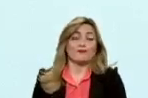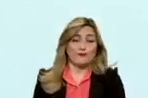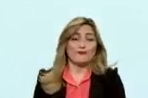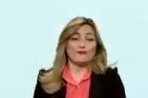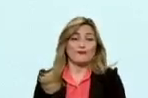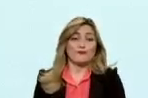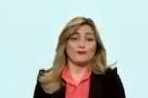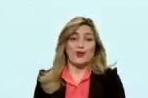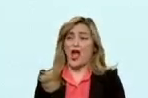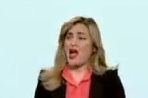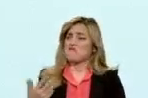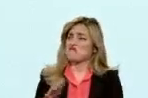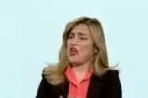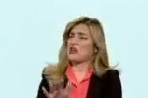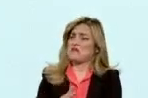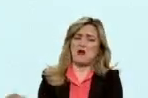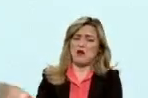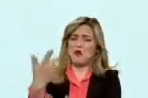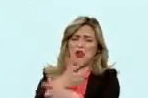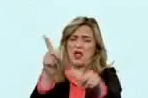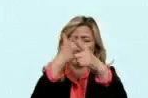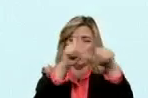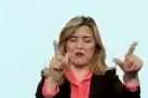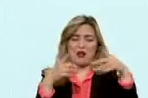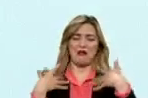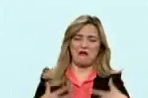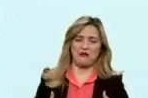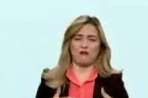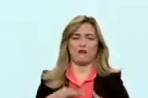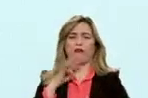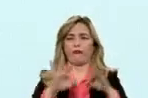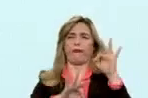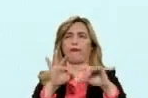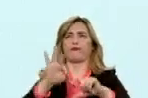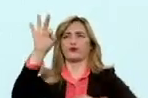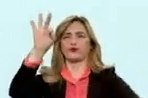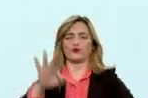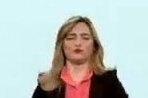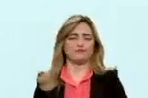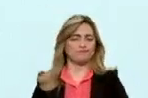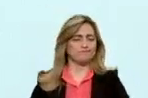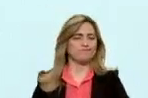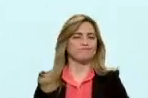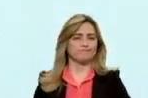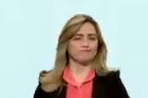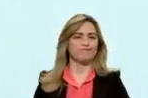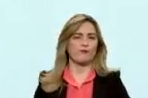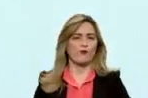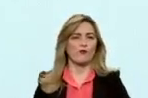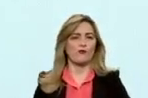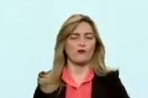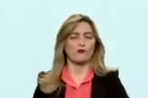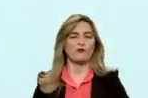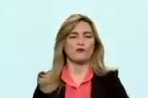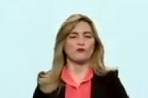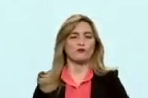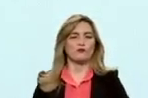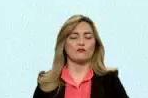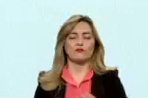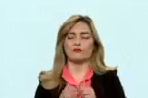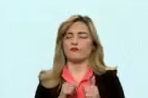haber alivianado las medidas o un poco haberse relajado sobre esta emergencia. Creemos que no debemos dejar la perspectiva de la